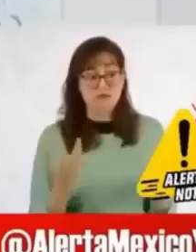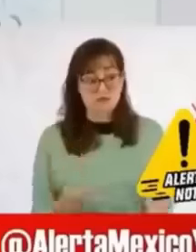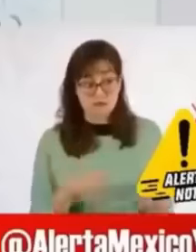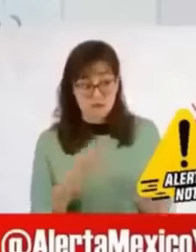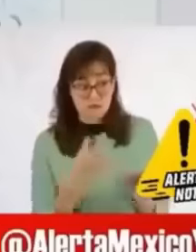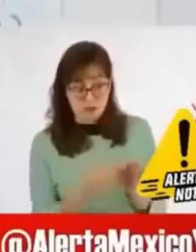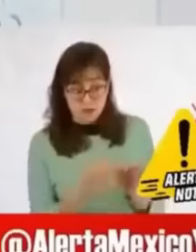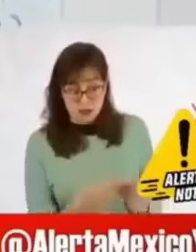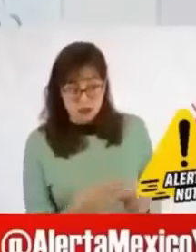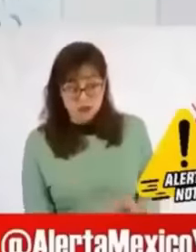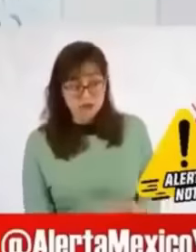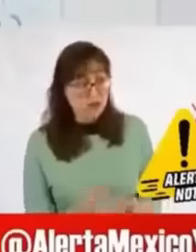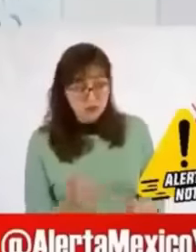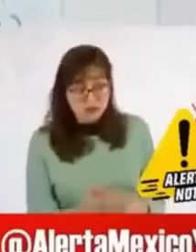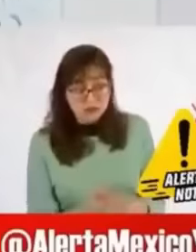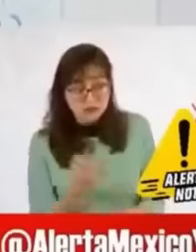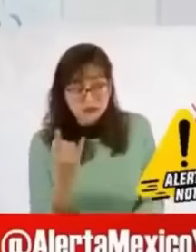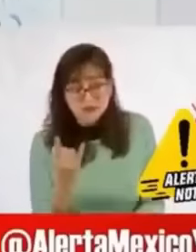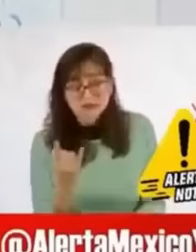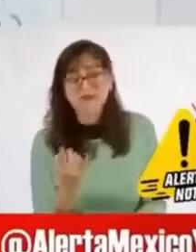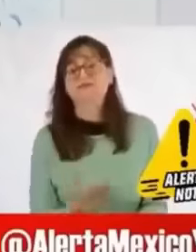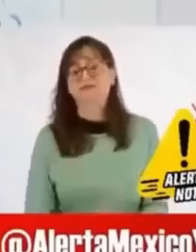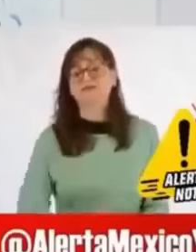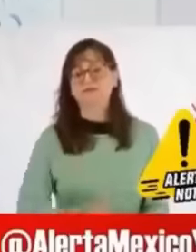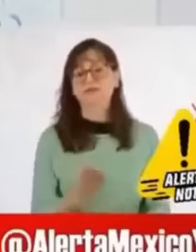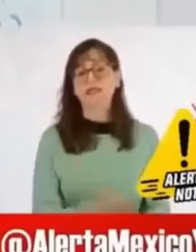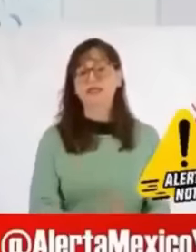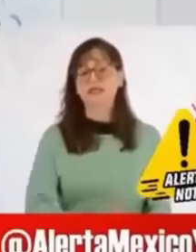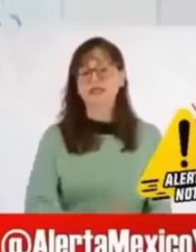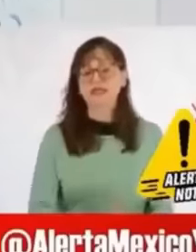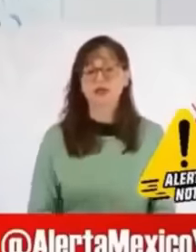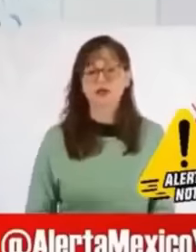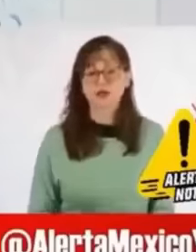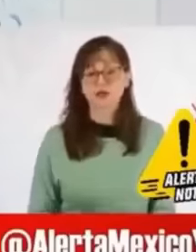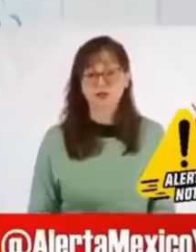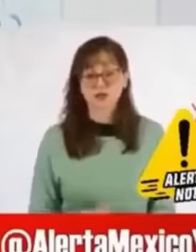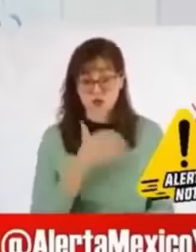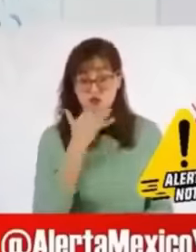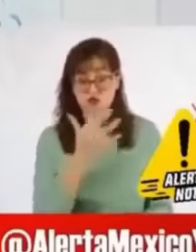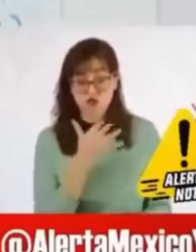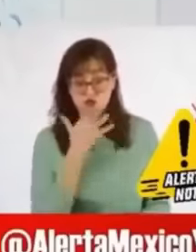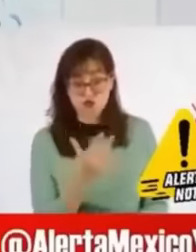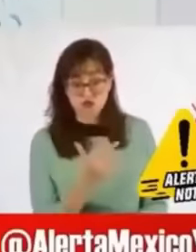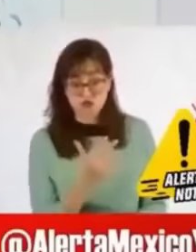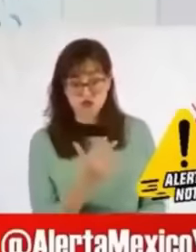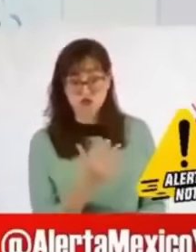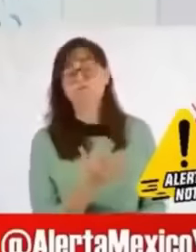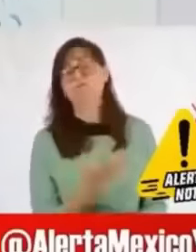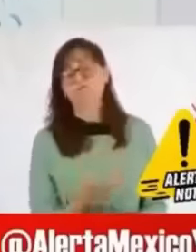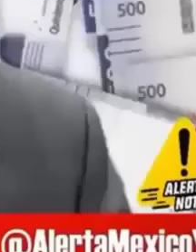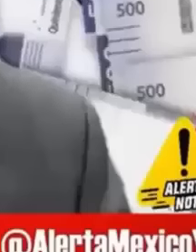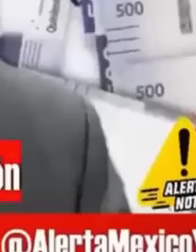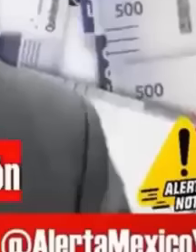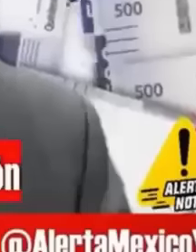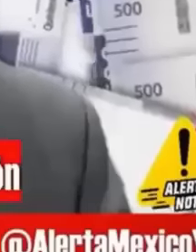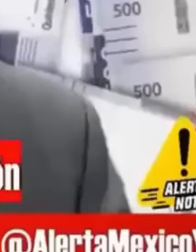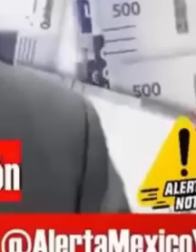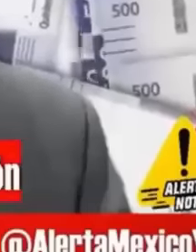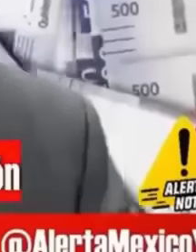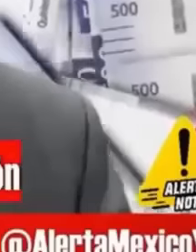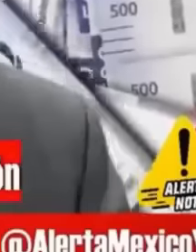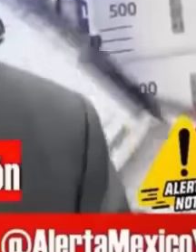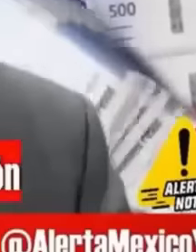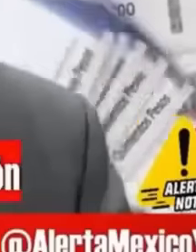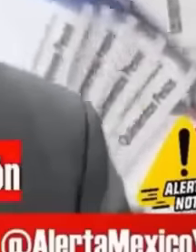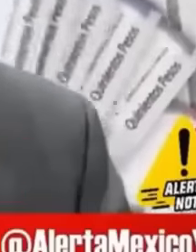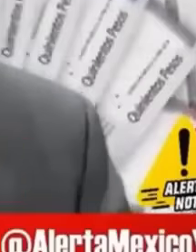sanciones administrativas o incluso, en el caso de corrupción, pues penales. Se han lavado las manos